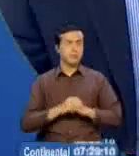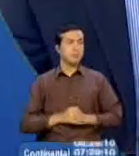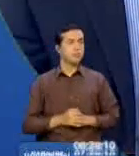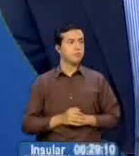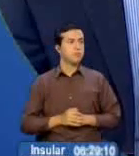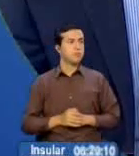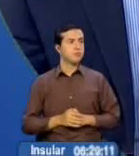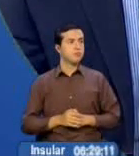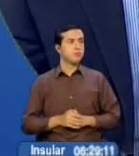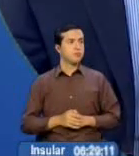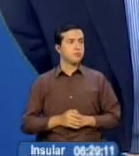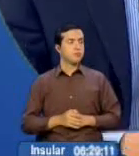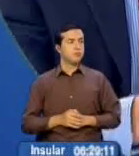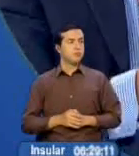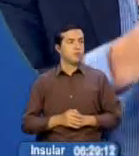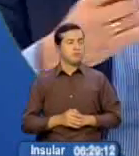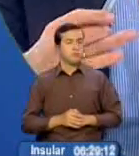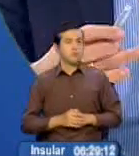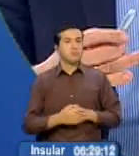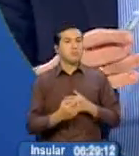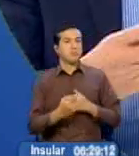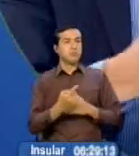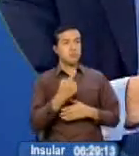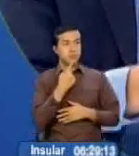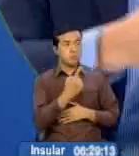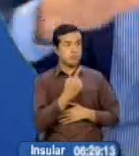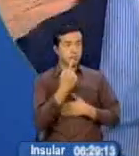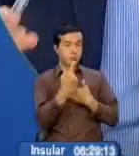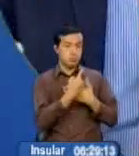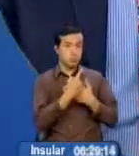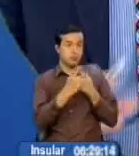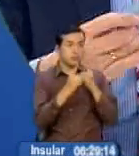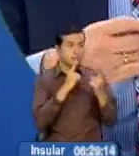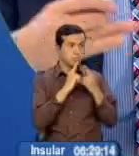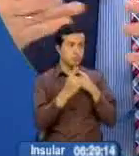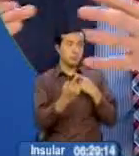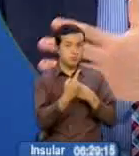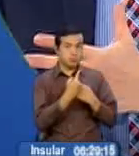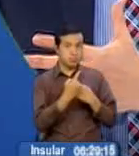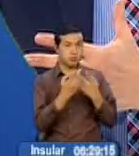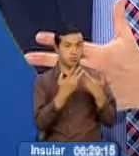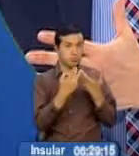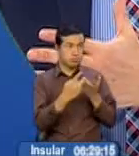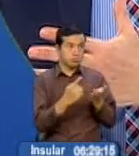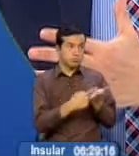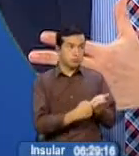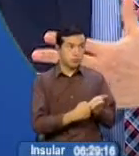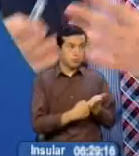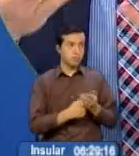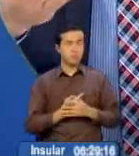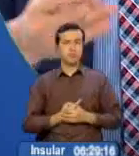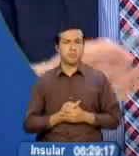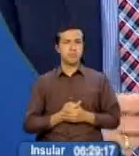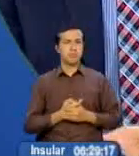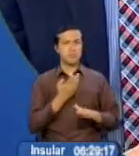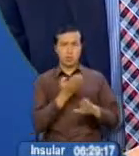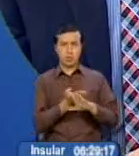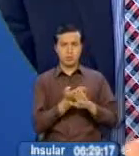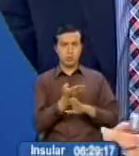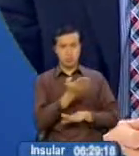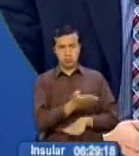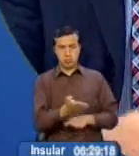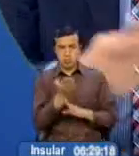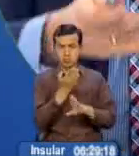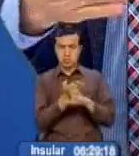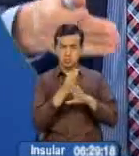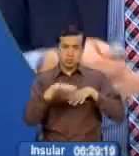Usted dice, si nos exigen a conversar, si nos exigen a dialogar, si nos exigen a debatir, ¿y por qué no presentar propuestas? ¿Por qué no